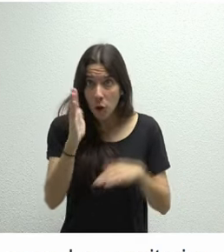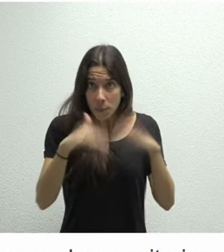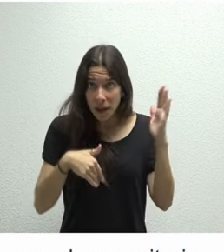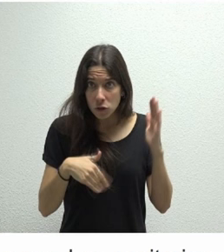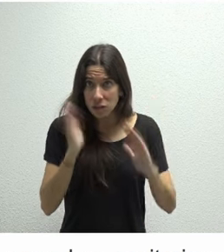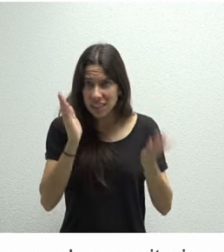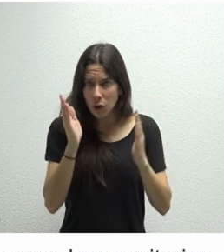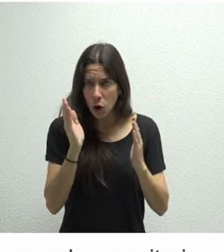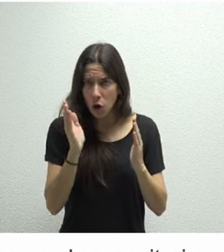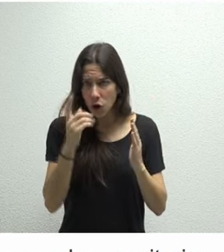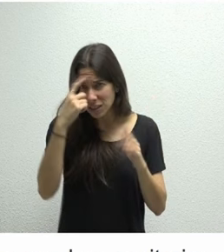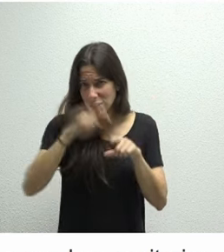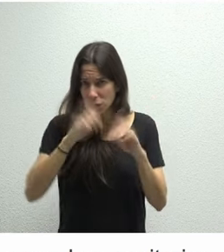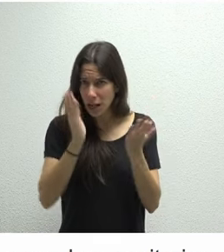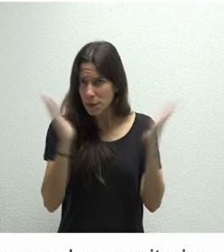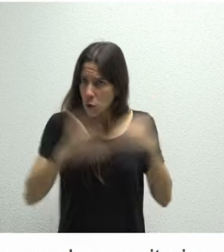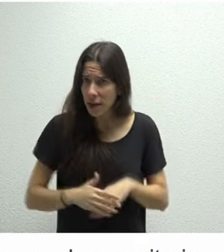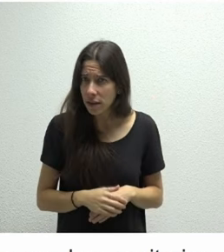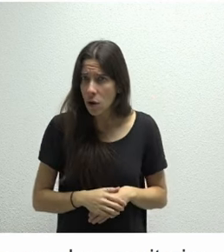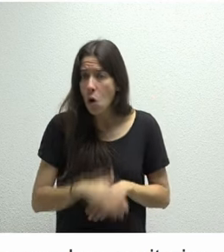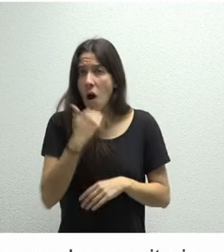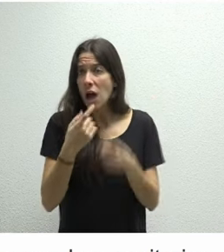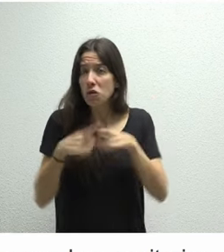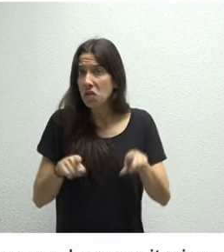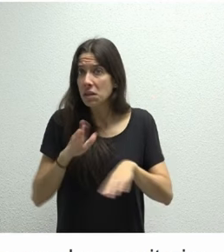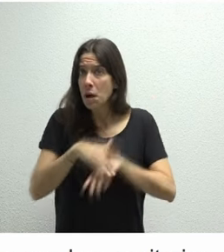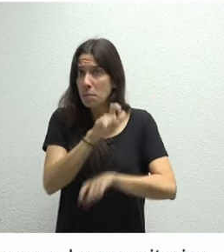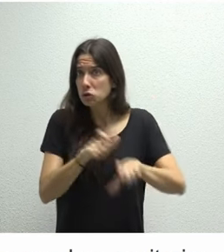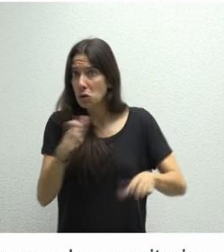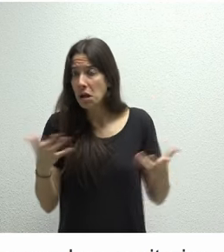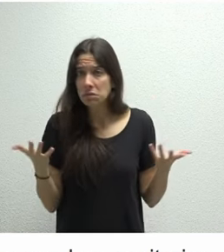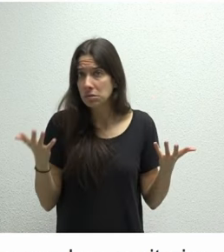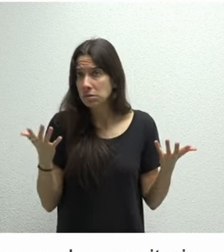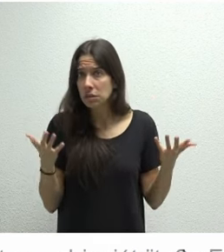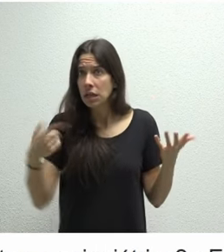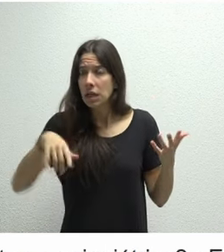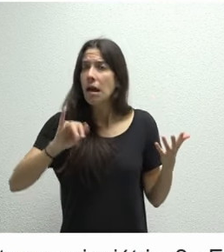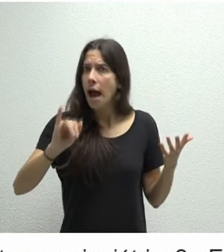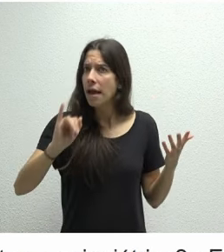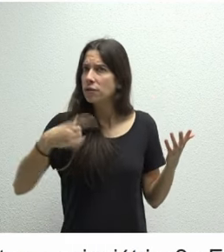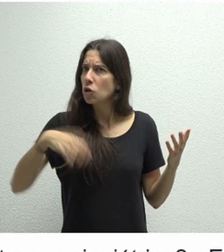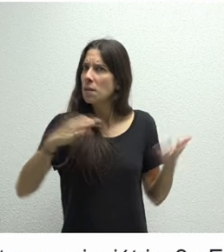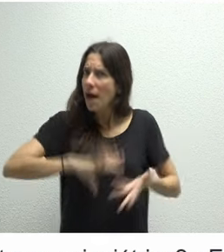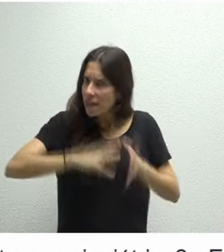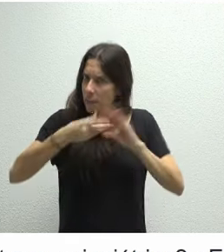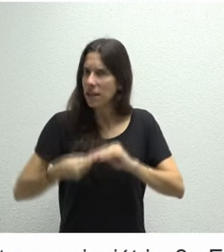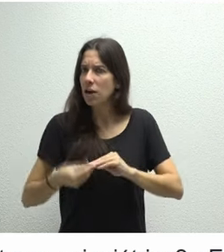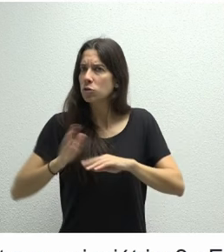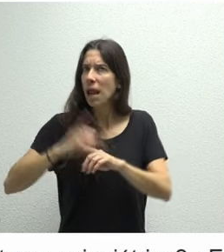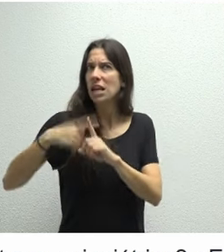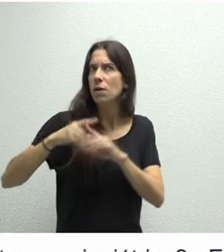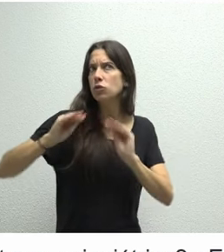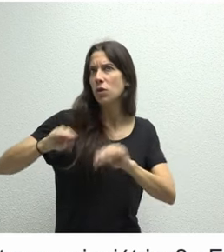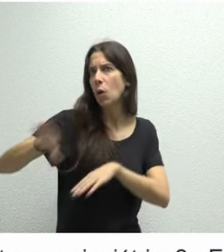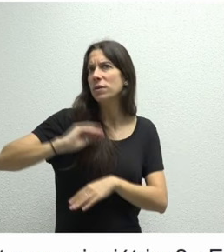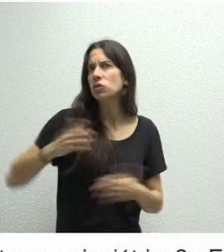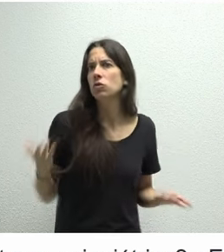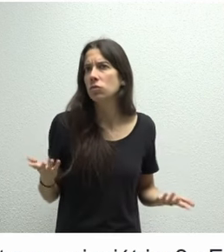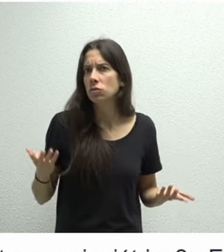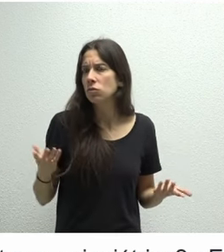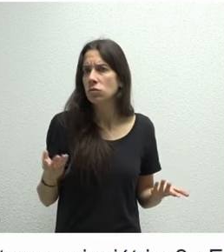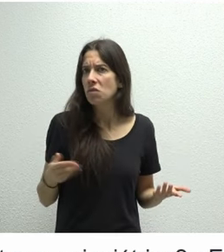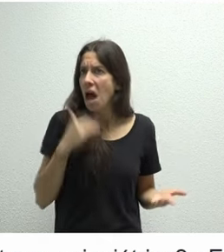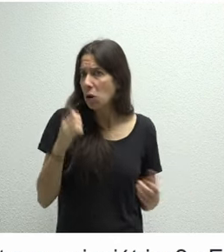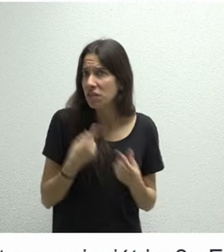hacemos nada diferente en aquellas personas que tenemos que nosotros adaptarnos al nivel de comprensión